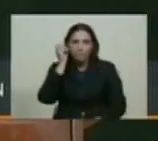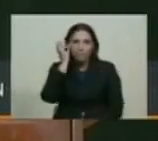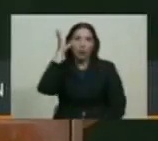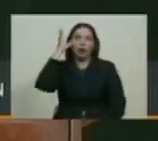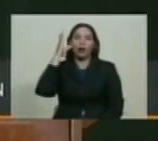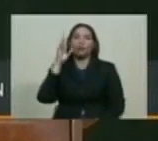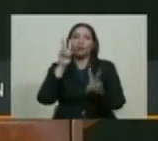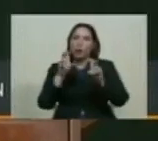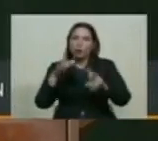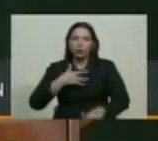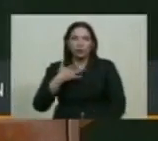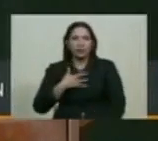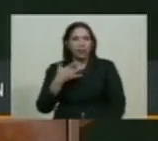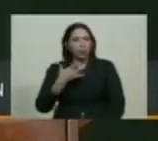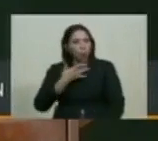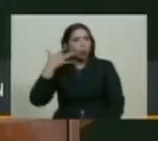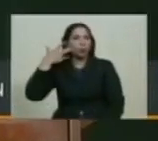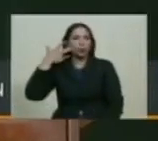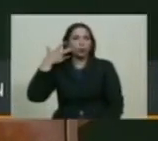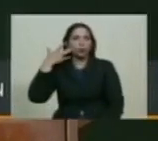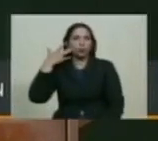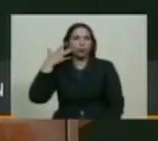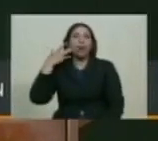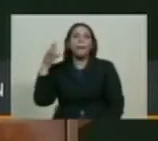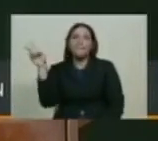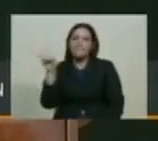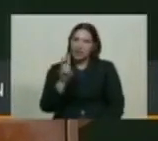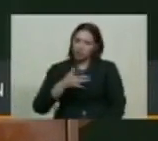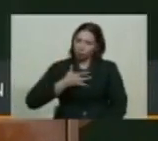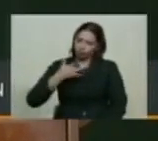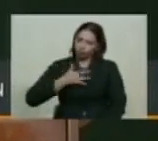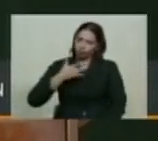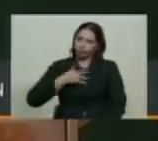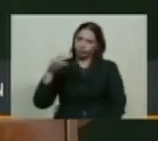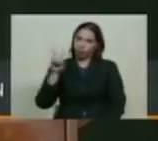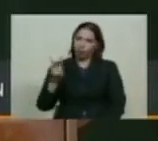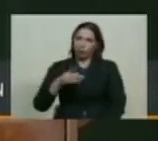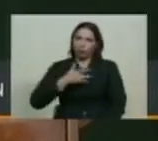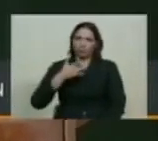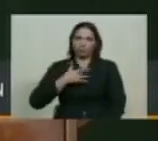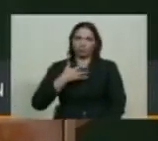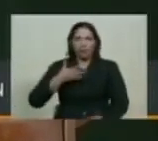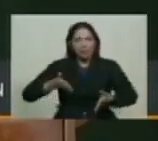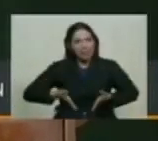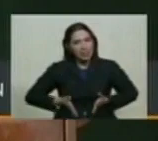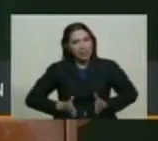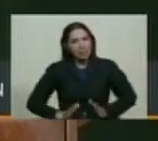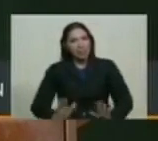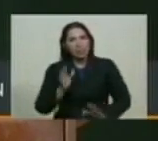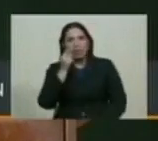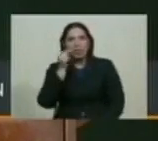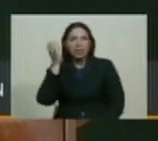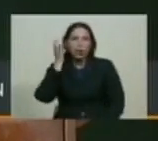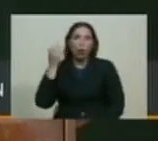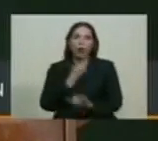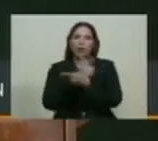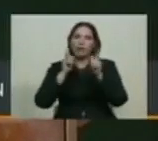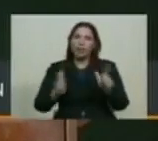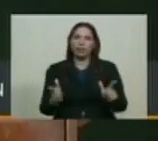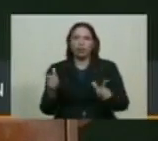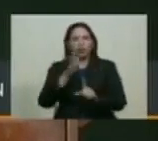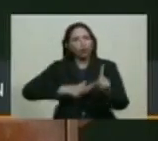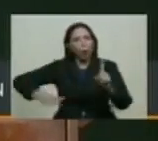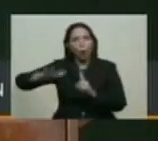siente profundamente orgullosa de ser venezolanos, venezolanas, hijos e hijas de los libertadores de todo